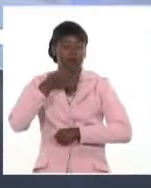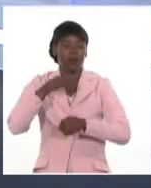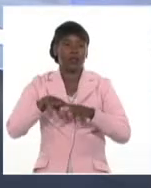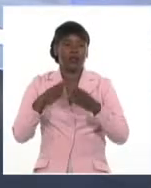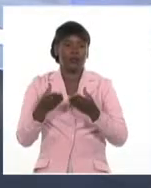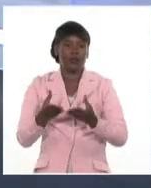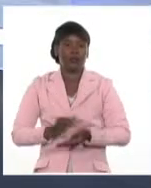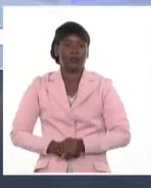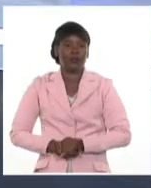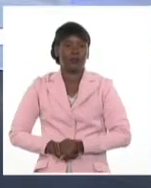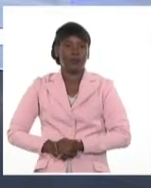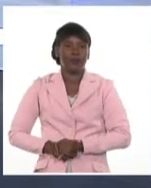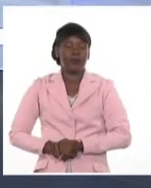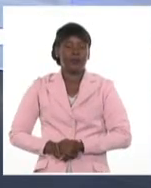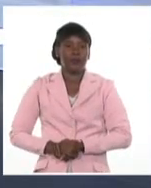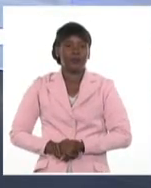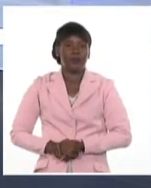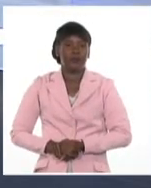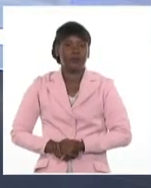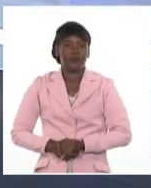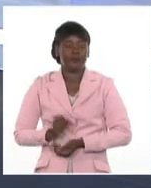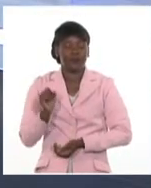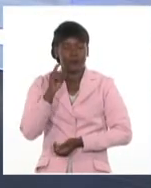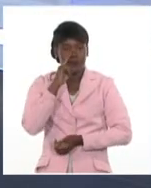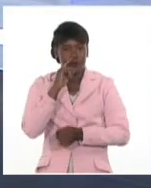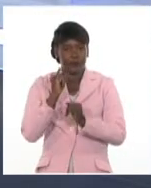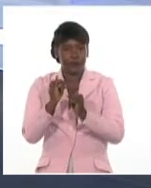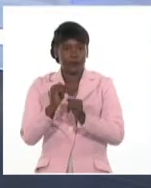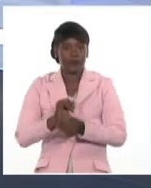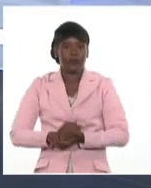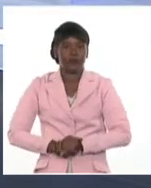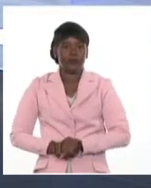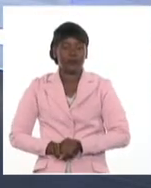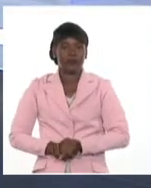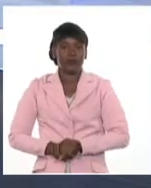Así concluye nuestro tiempo de Cultura en el Estelar. Muy buenas noches.